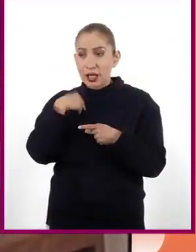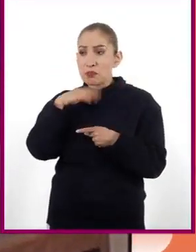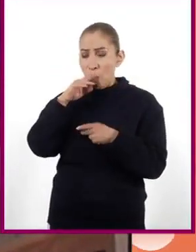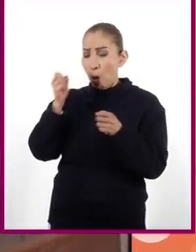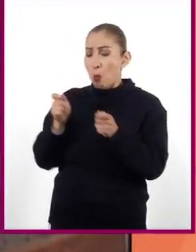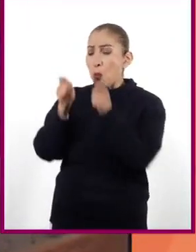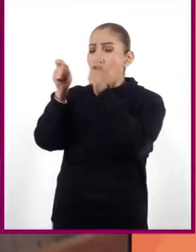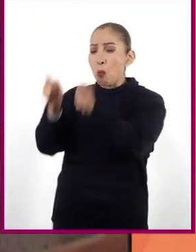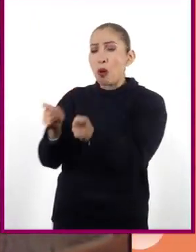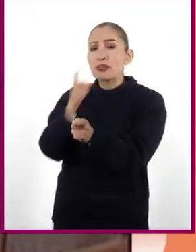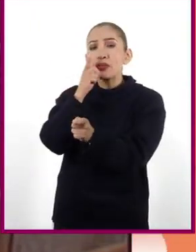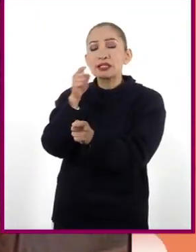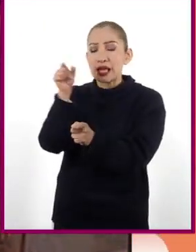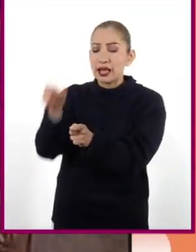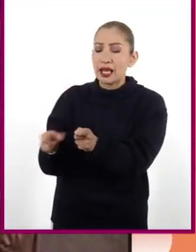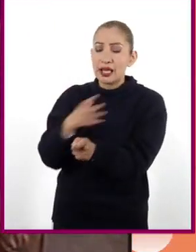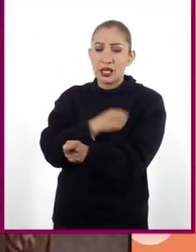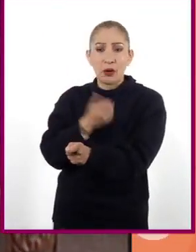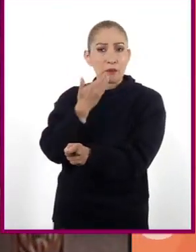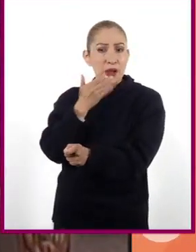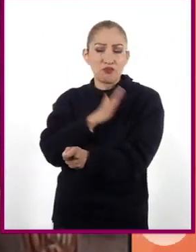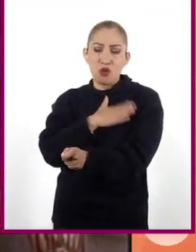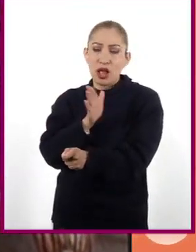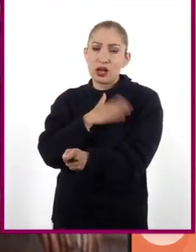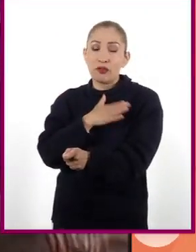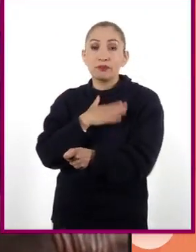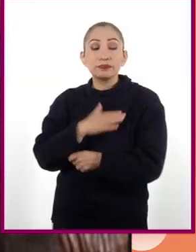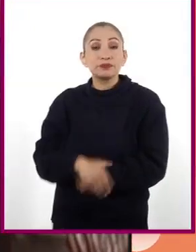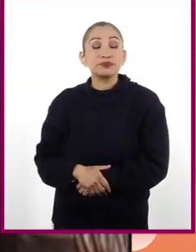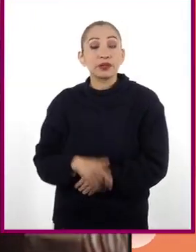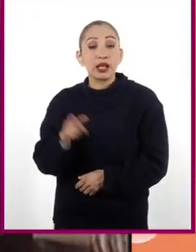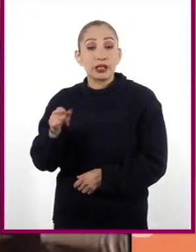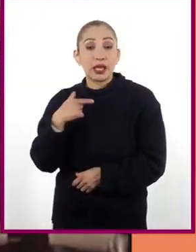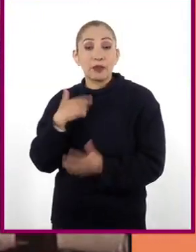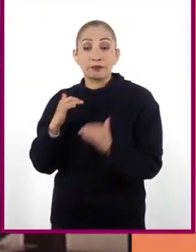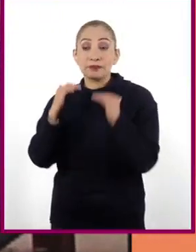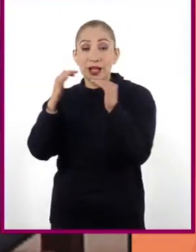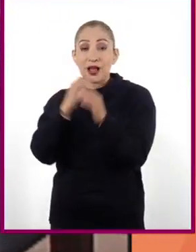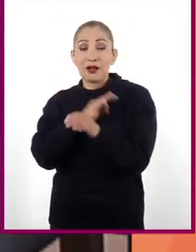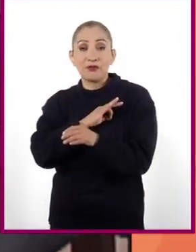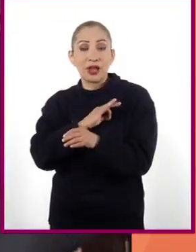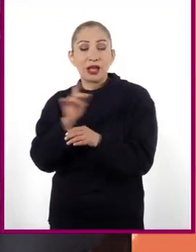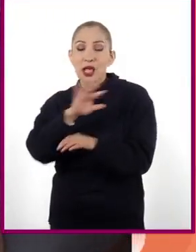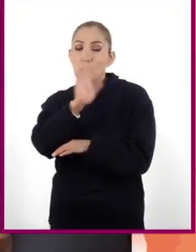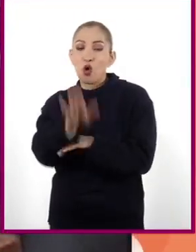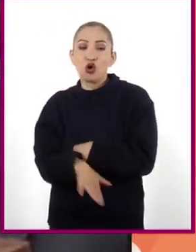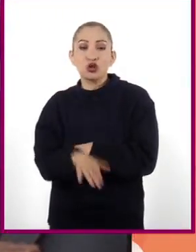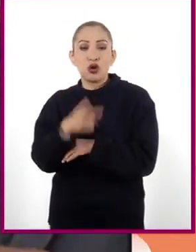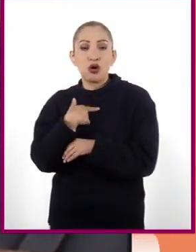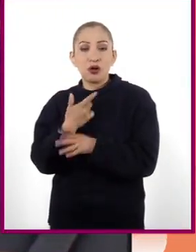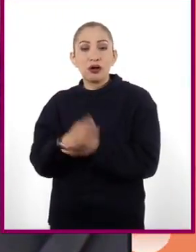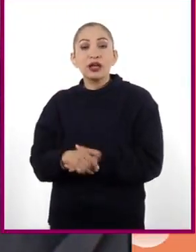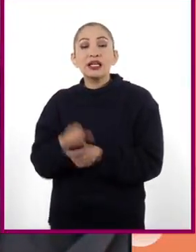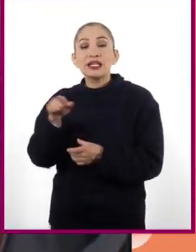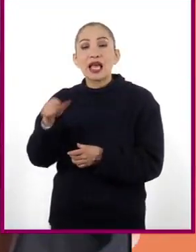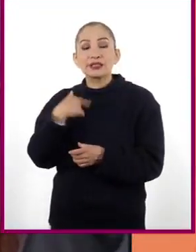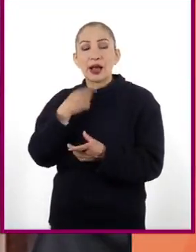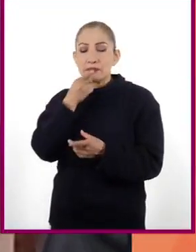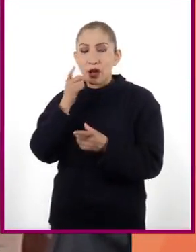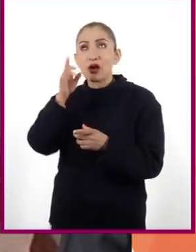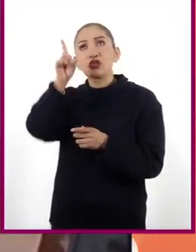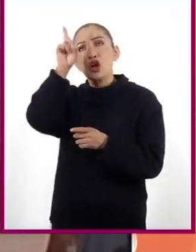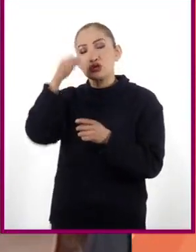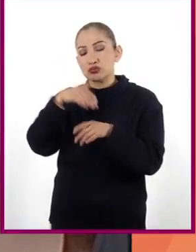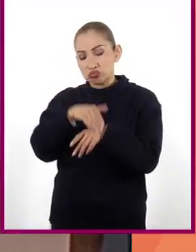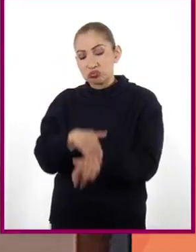él, diciéndole cómo era hijo de buen hombre, el cual, por ensalzar la fe, había muerto en la de los Helves, y que ella confiaba en